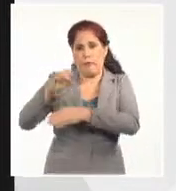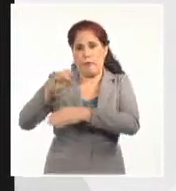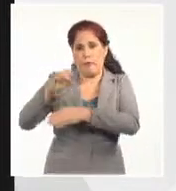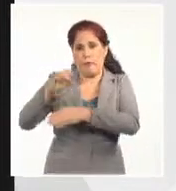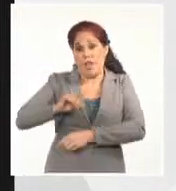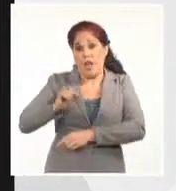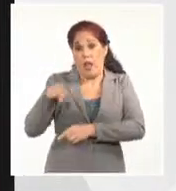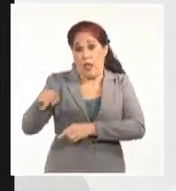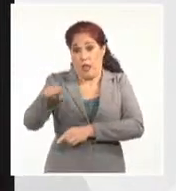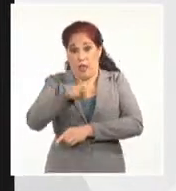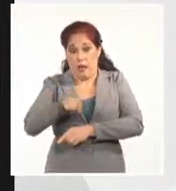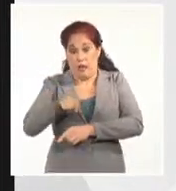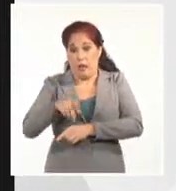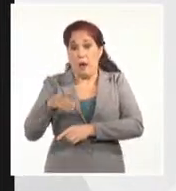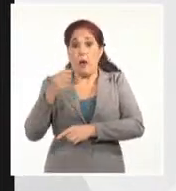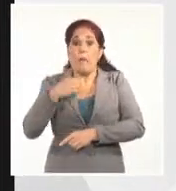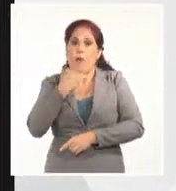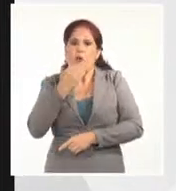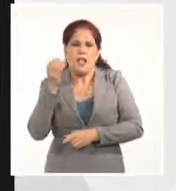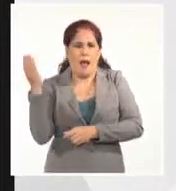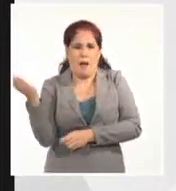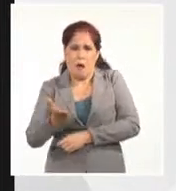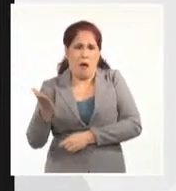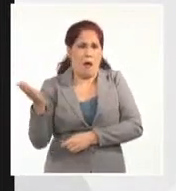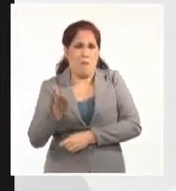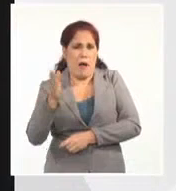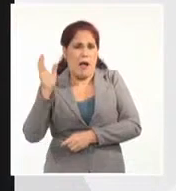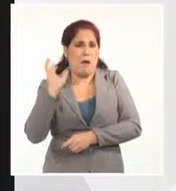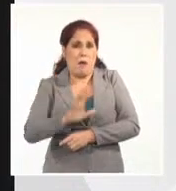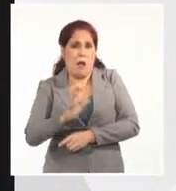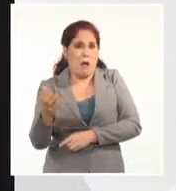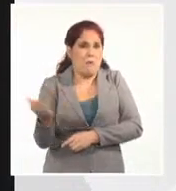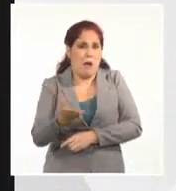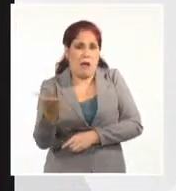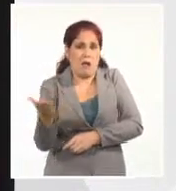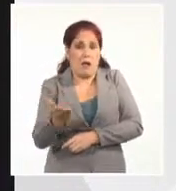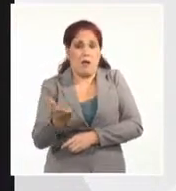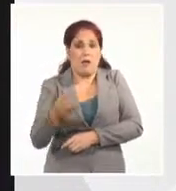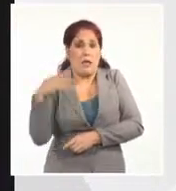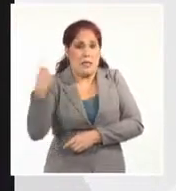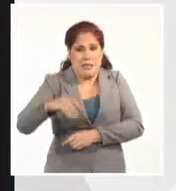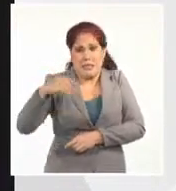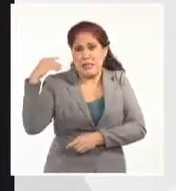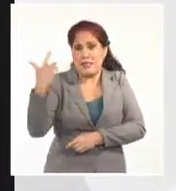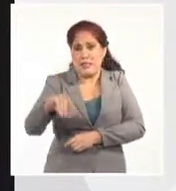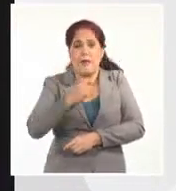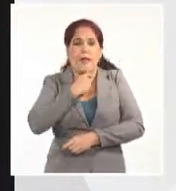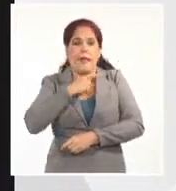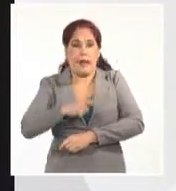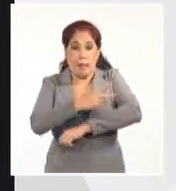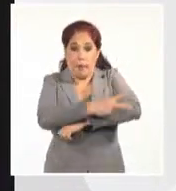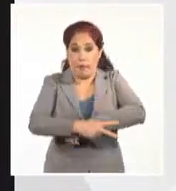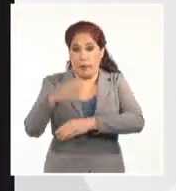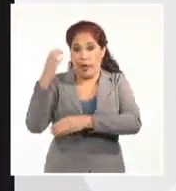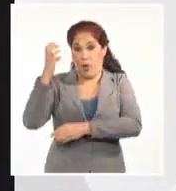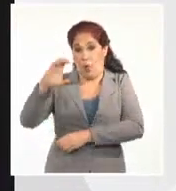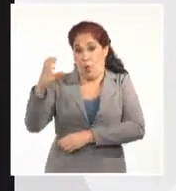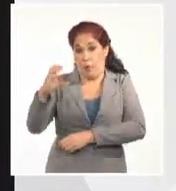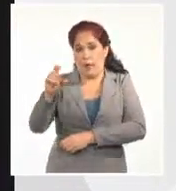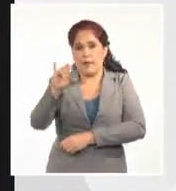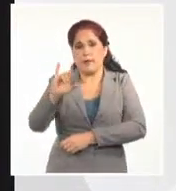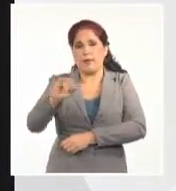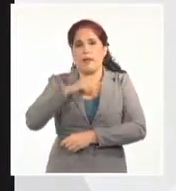Armadas, digamos, masacran a la ciudadanía. En Colombia hubo más de 60 asesinatos,